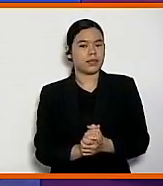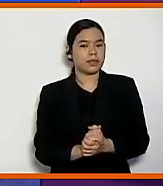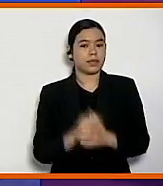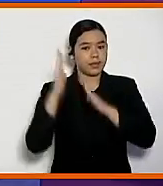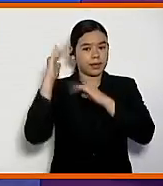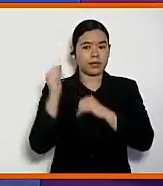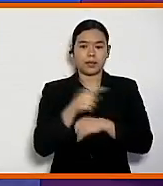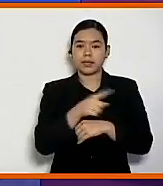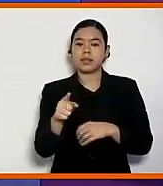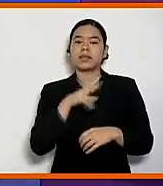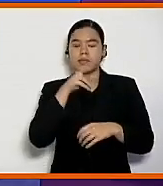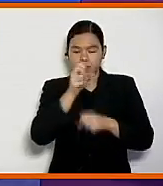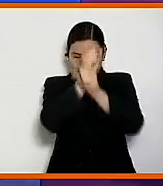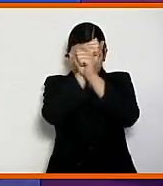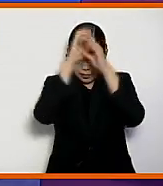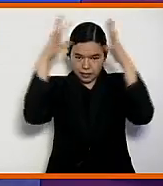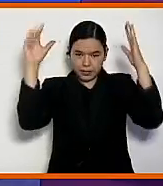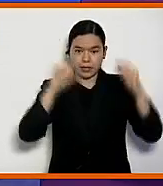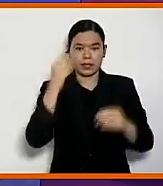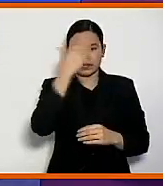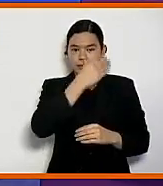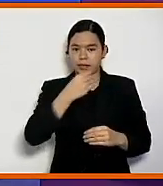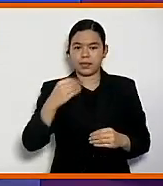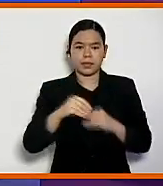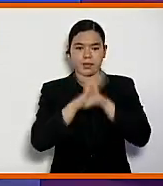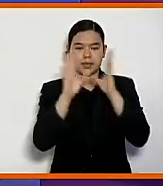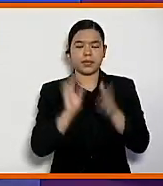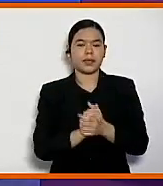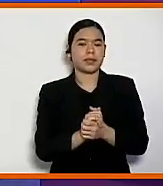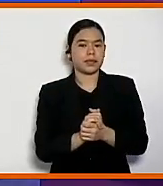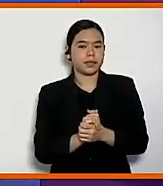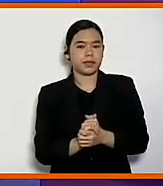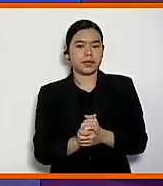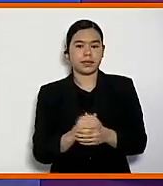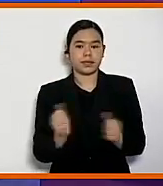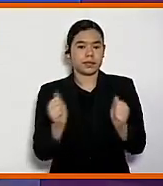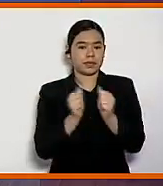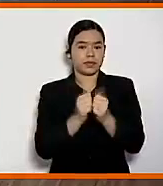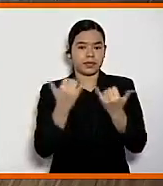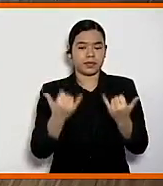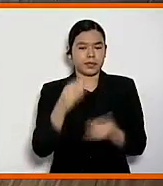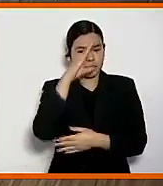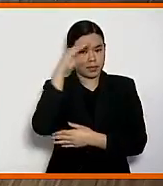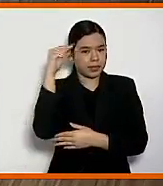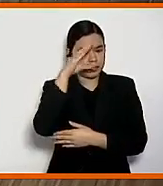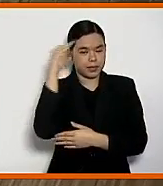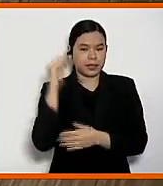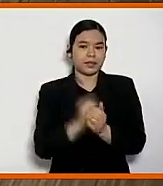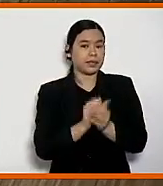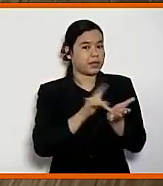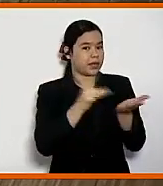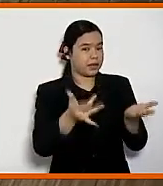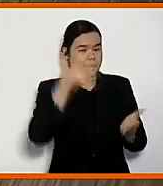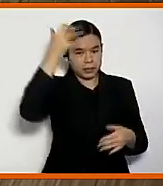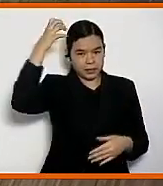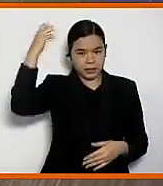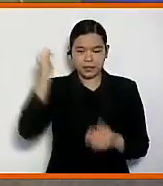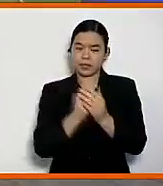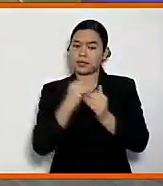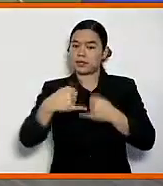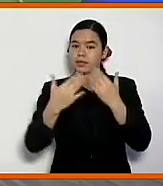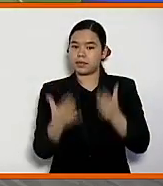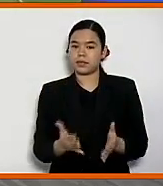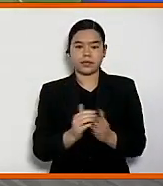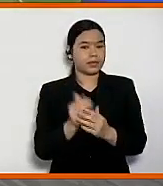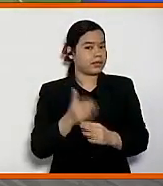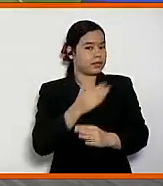que cada uno de tus sueños en esta linda mañana se te hagan realidad junto a Natalia Pérez. Muchísimas gracias, Charlyn. Querido jugador,